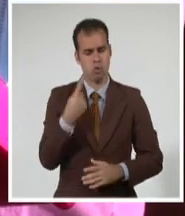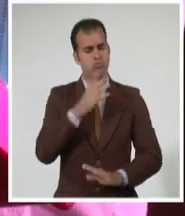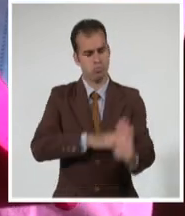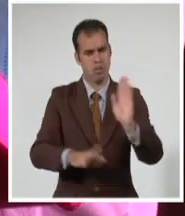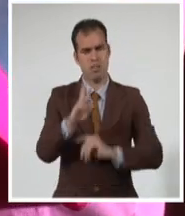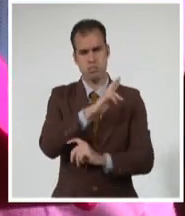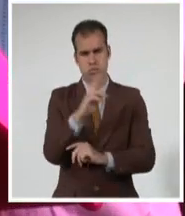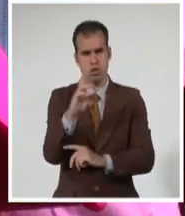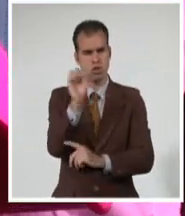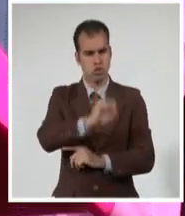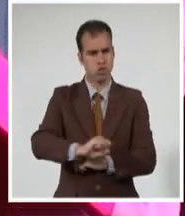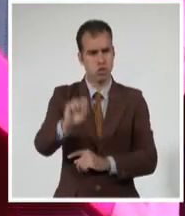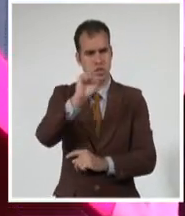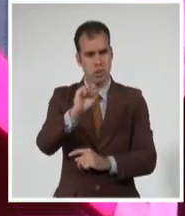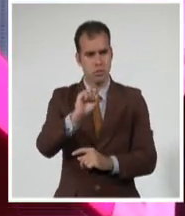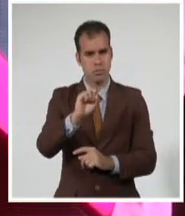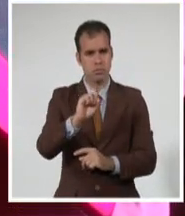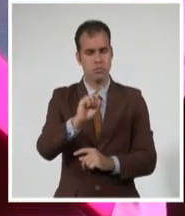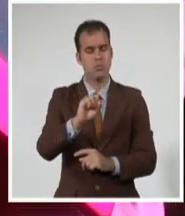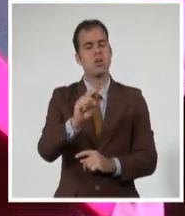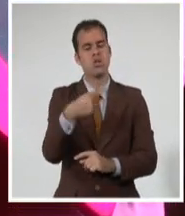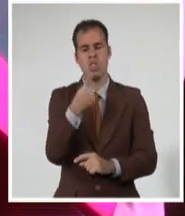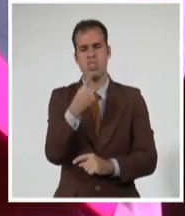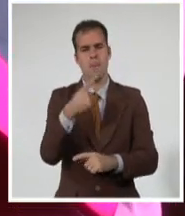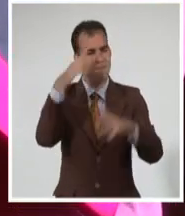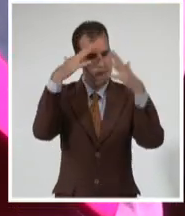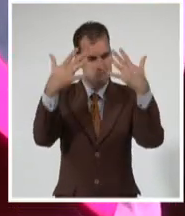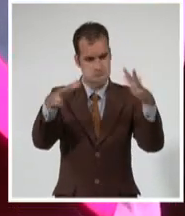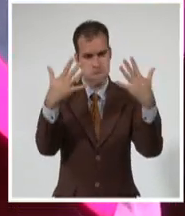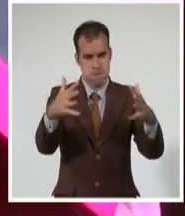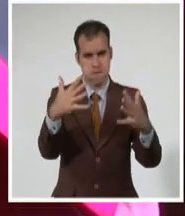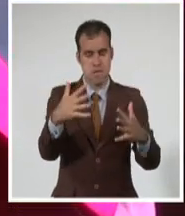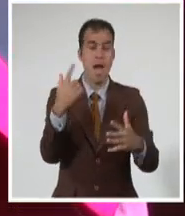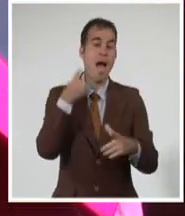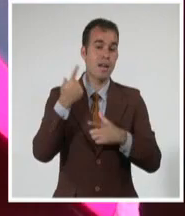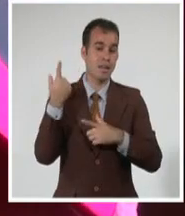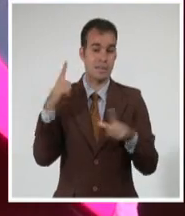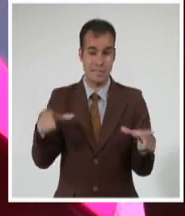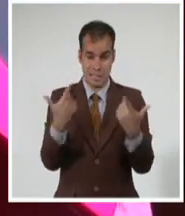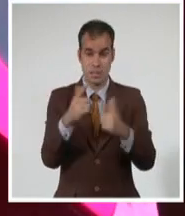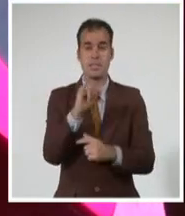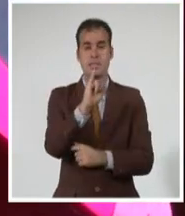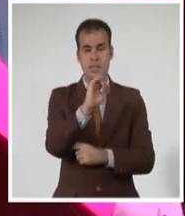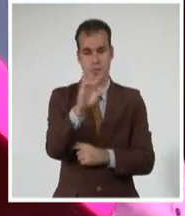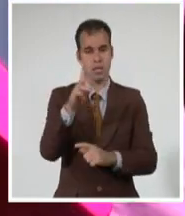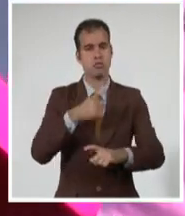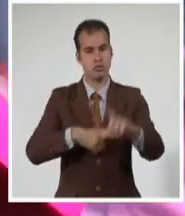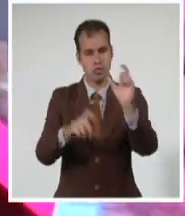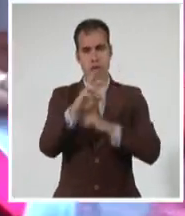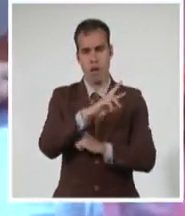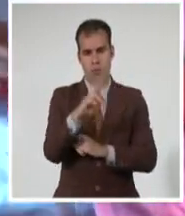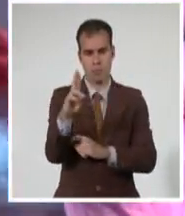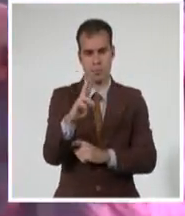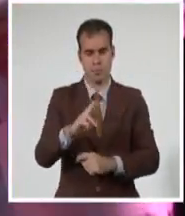socialismo, por el aporte, muchas felicidades en el 63 aniversario de la revolución y en el nuevo año.